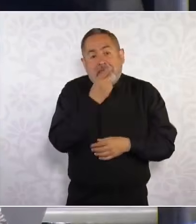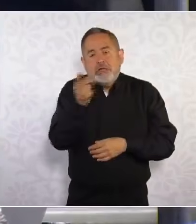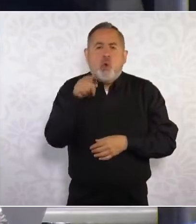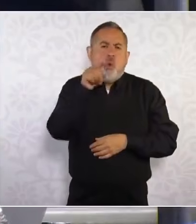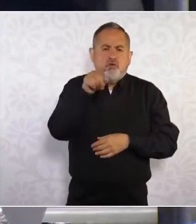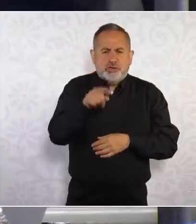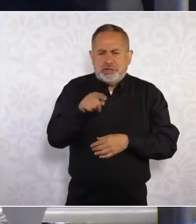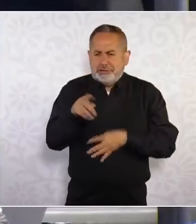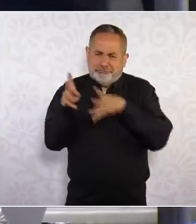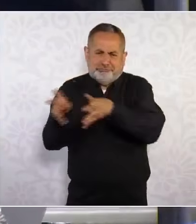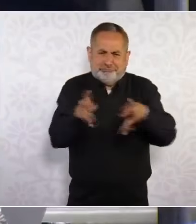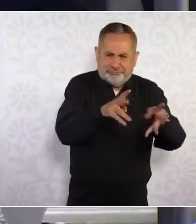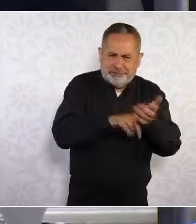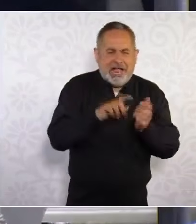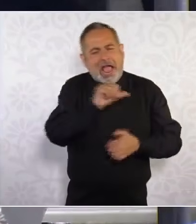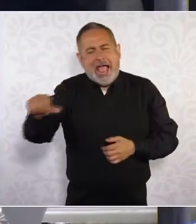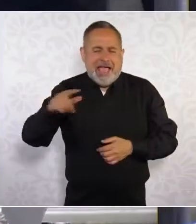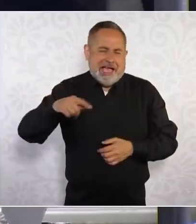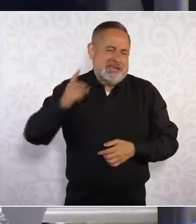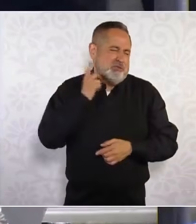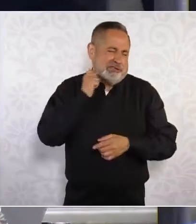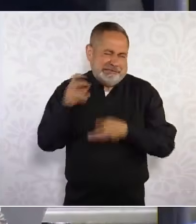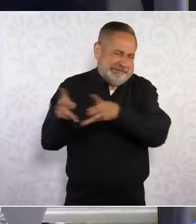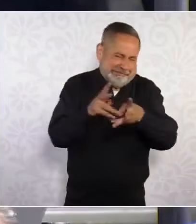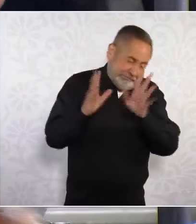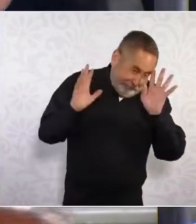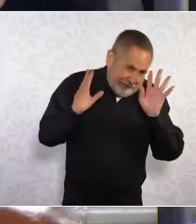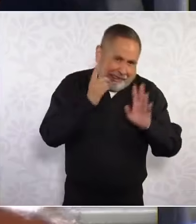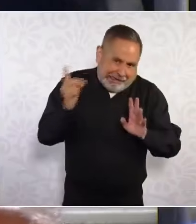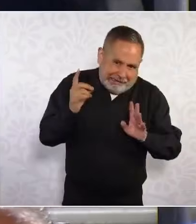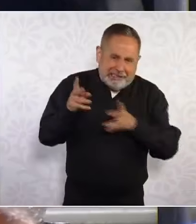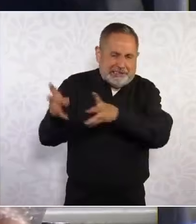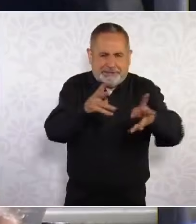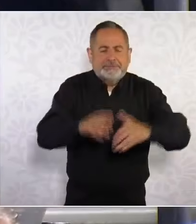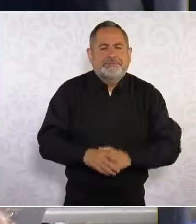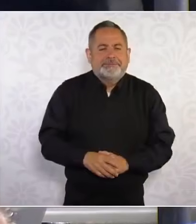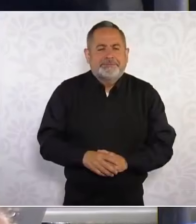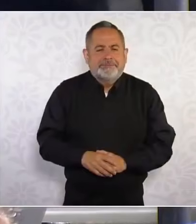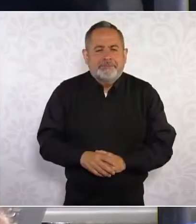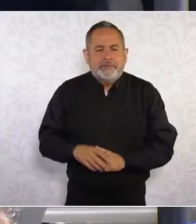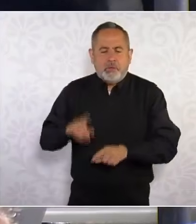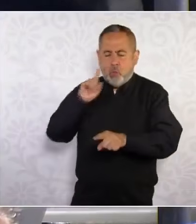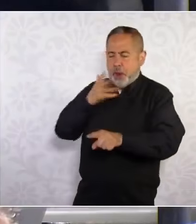regaña, sí, a algunos legisladores. Sí. Para conocer, presidenta, un regaño